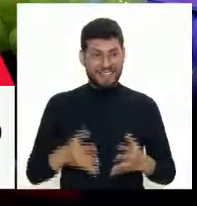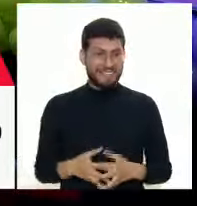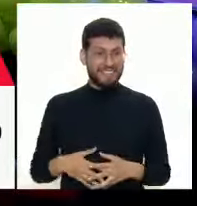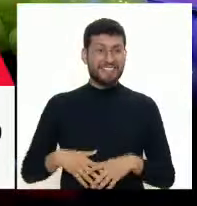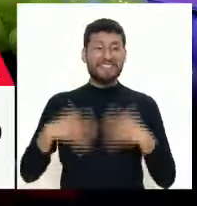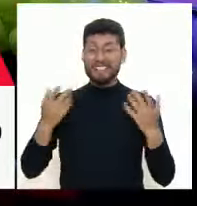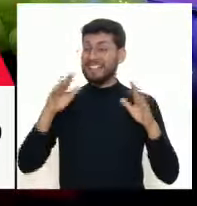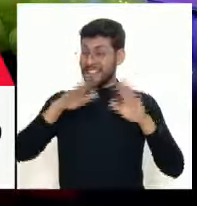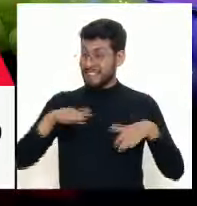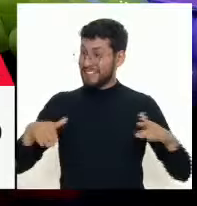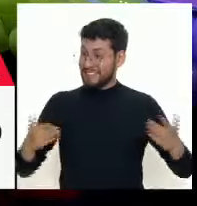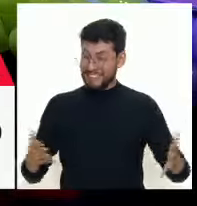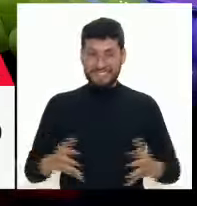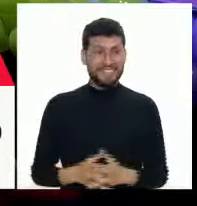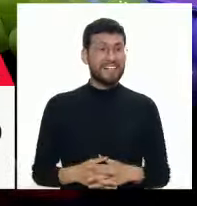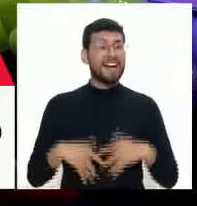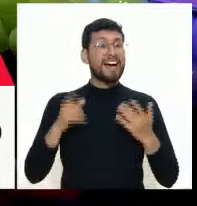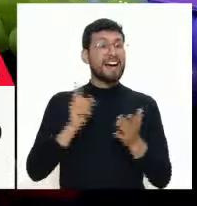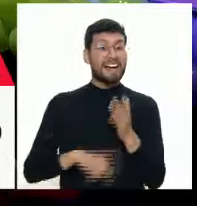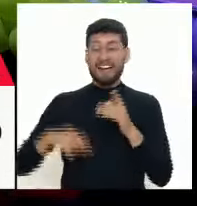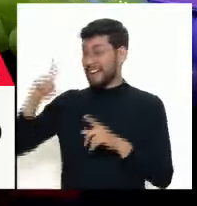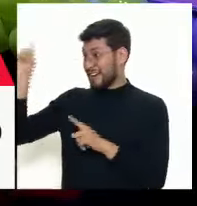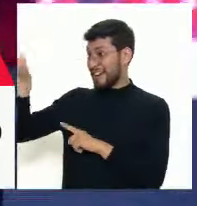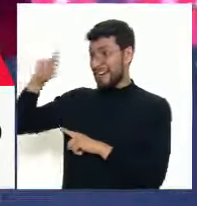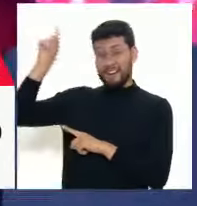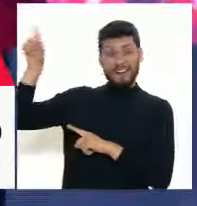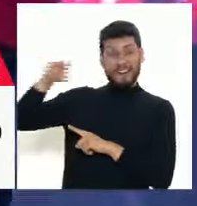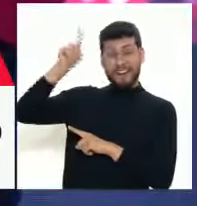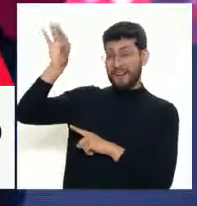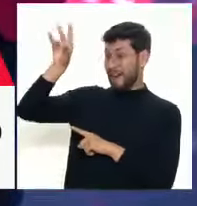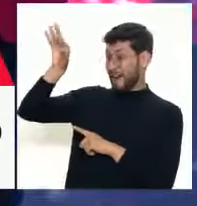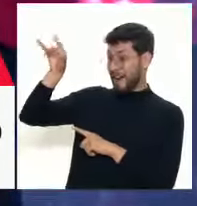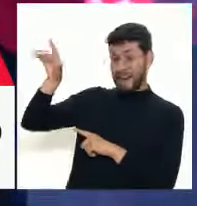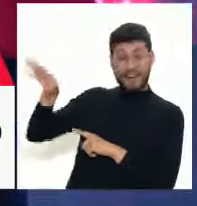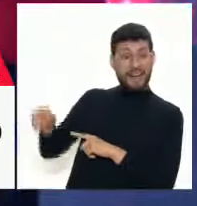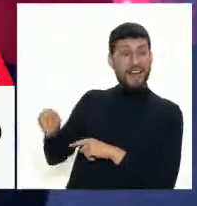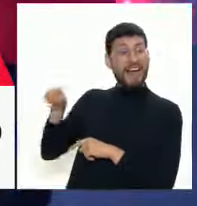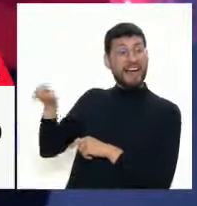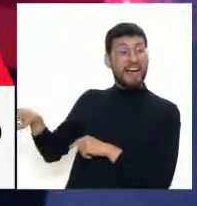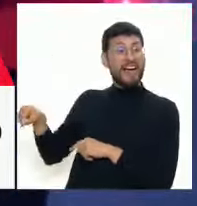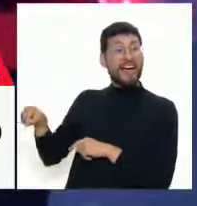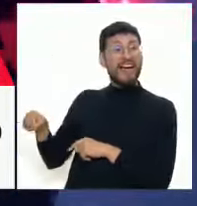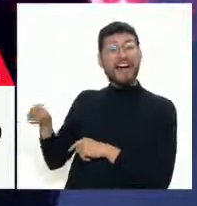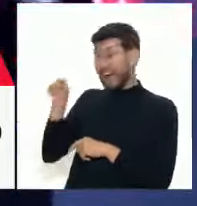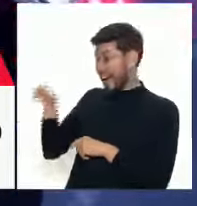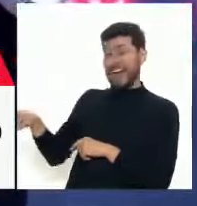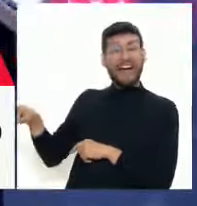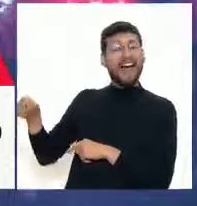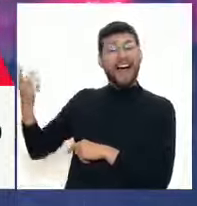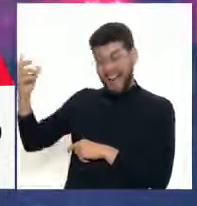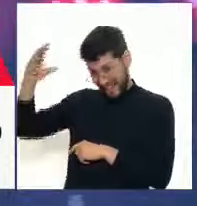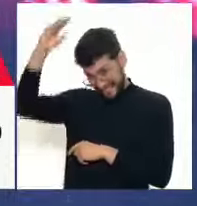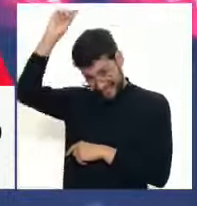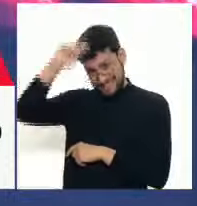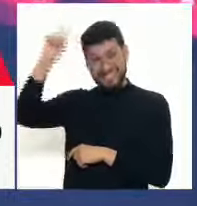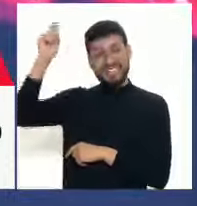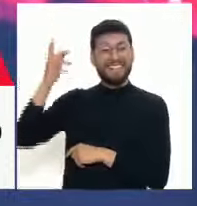caballeros, niños y niñas, ha venido volando, volando, volando, volando y ha llegado a mi sombrero.